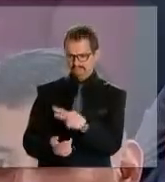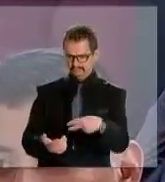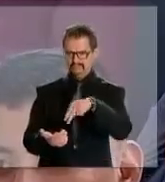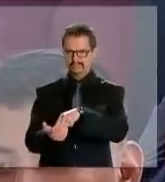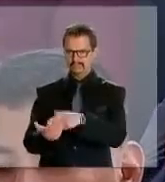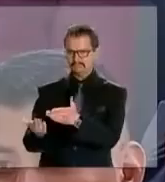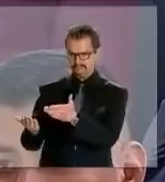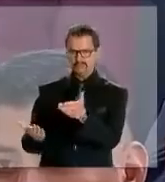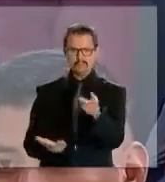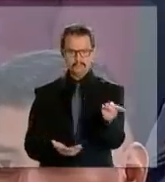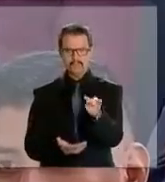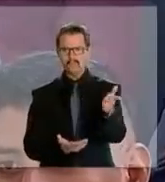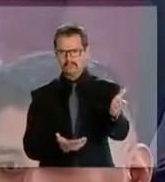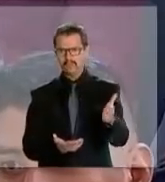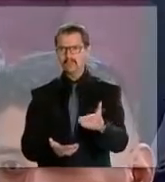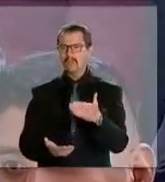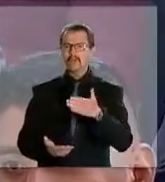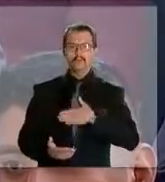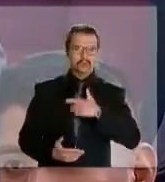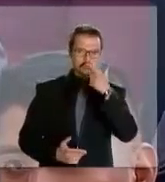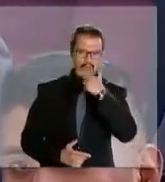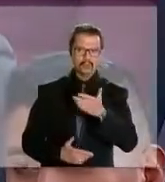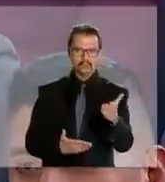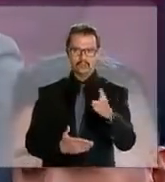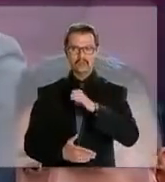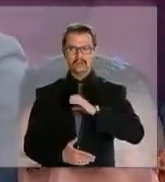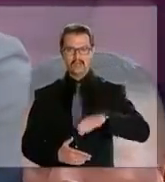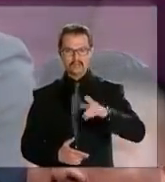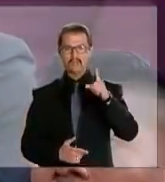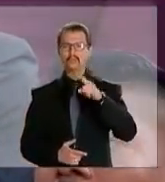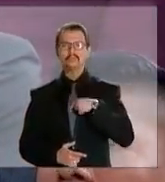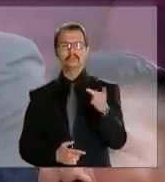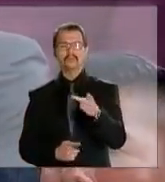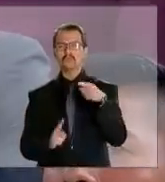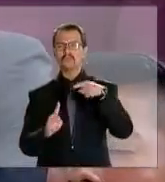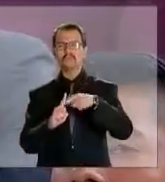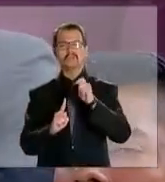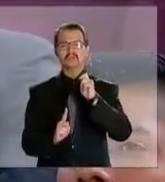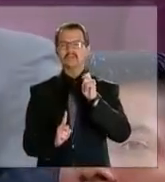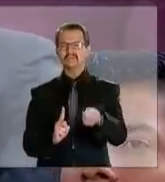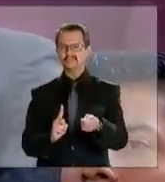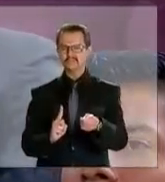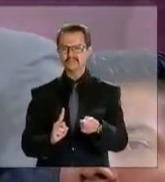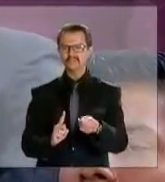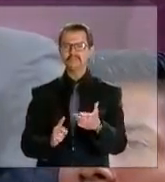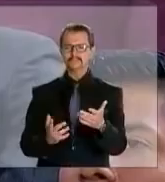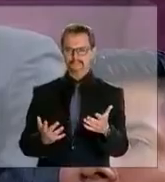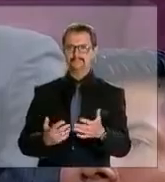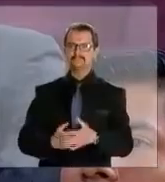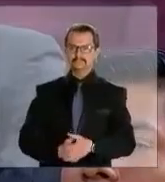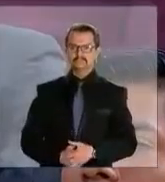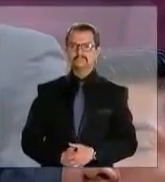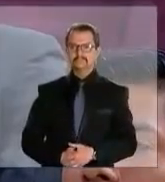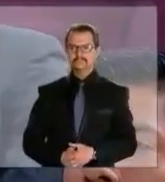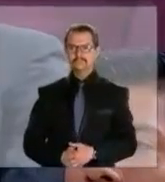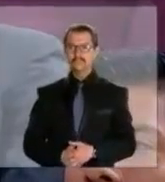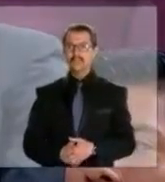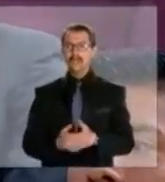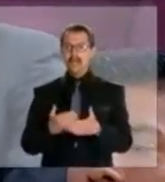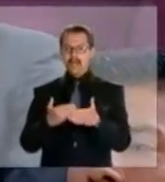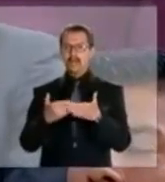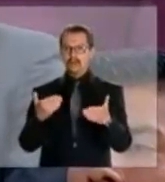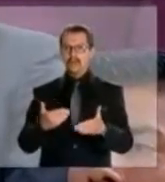yo les tengo una pregunta y es la siguiente en virtud de la insostenible incertidumbre que vivimos actualmente